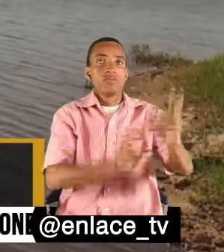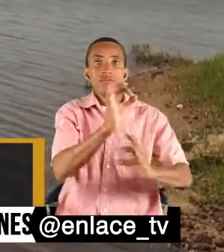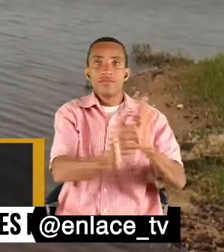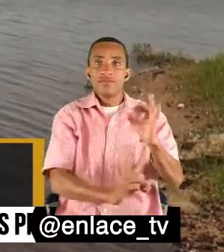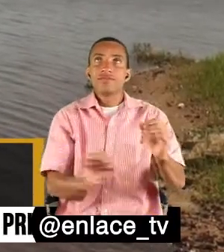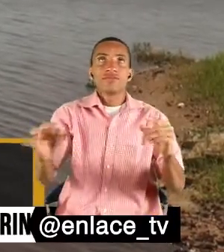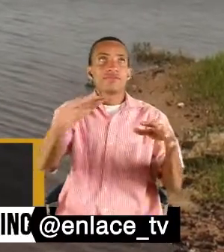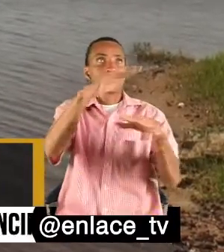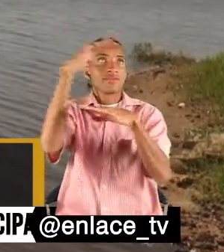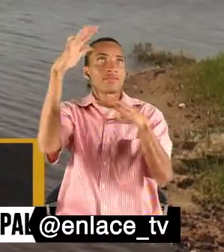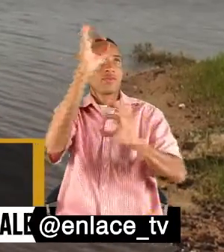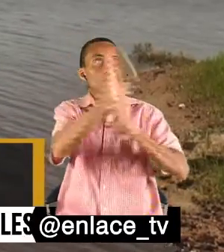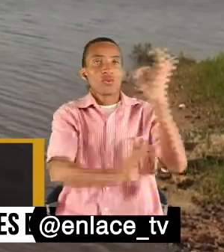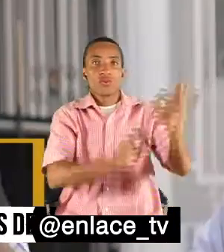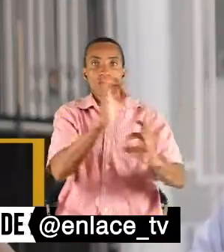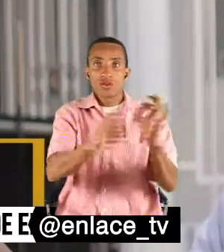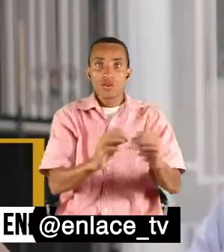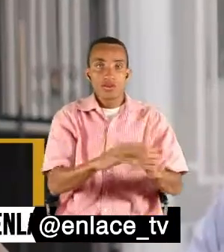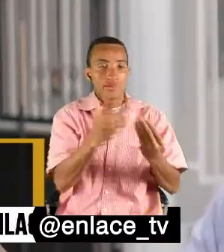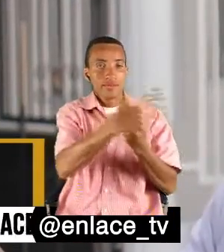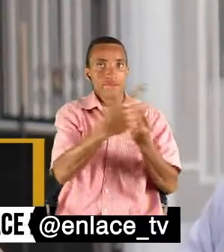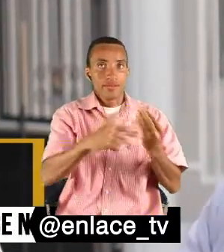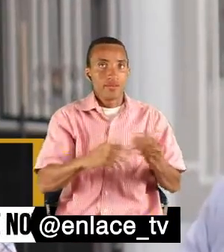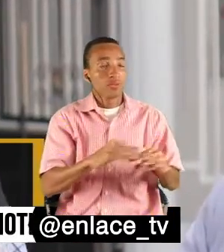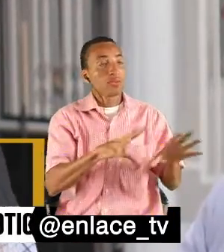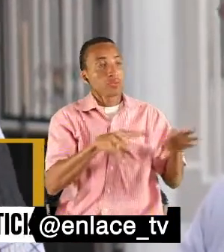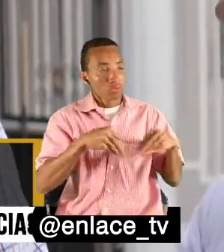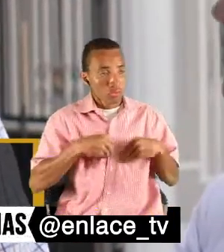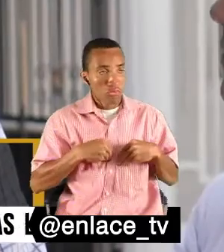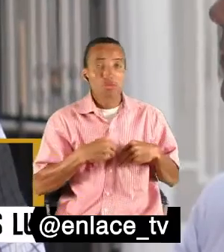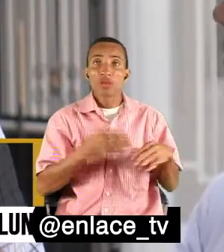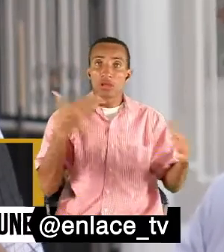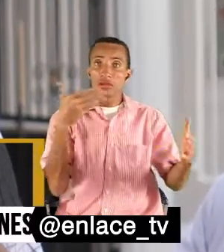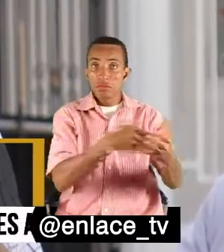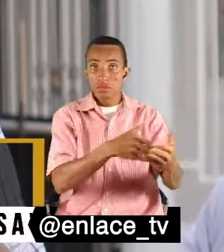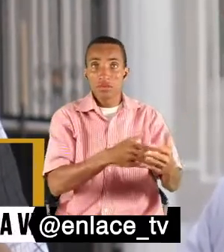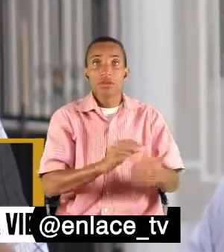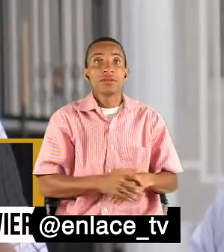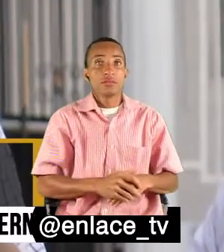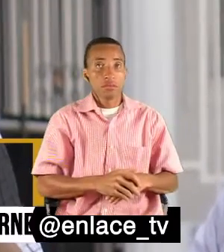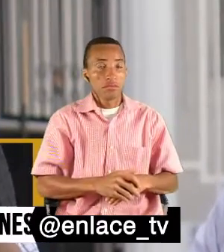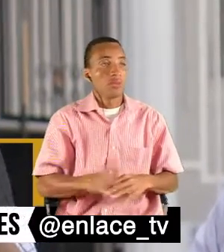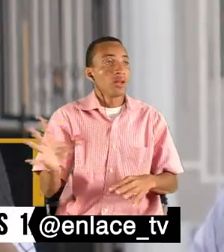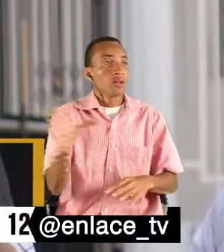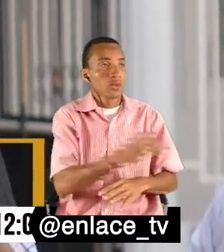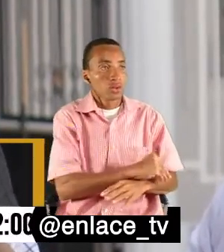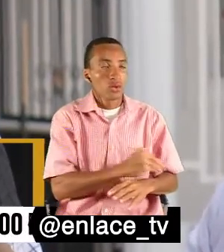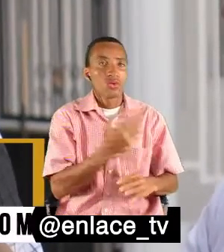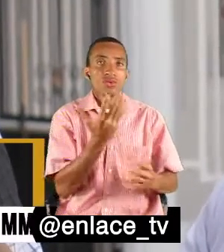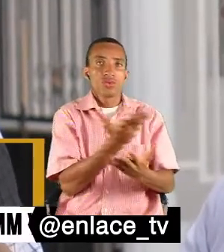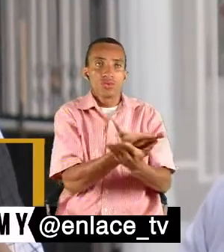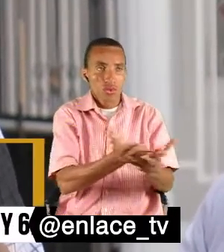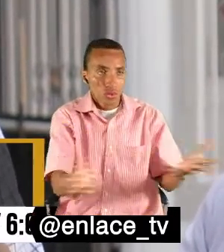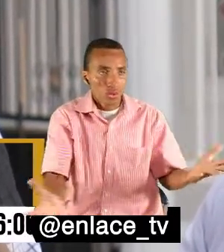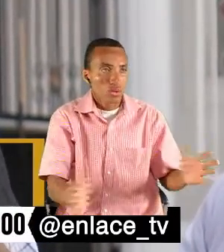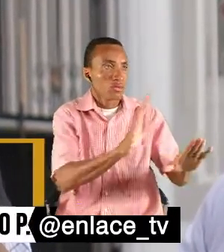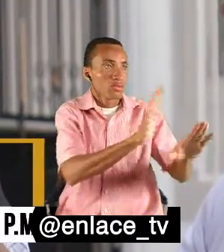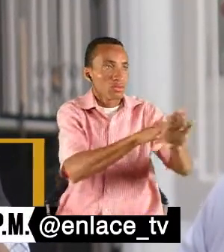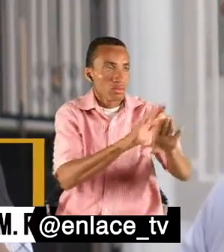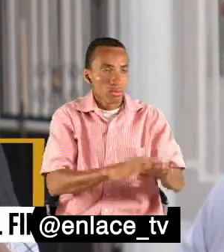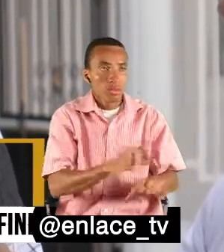en la ciudad. La Constitucional ha sido muy receptiva en el trámite de esta demanda y a toda solicitud que hemos hecho ya se han realizado más de